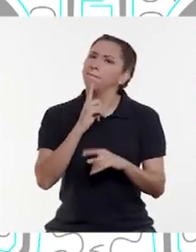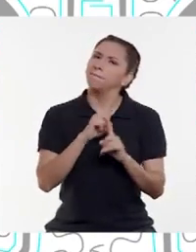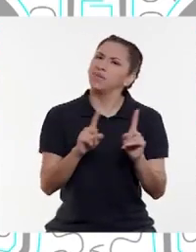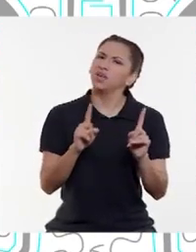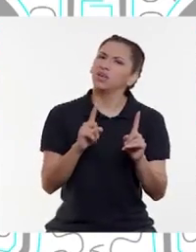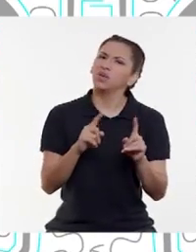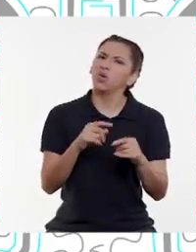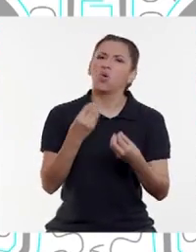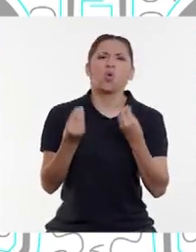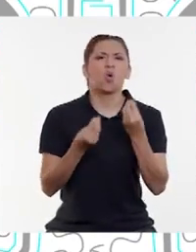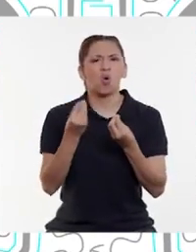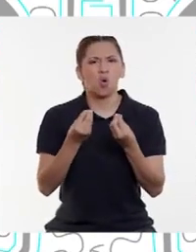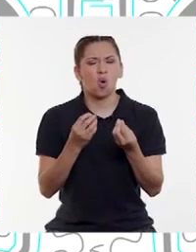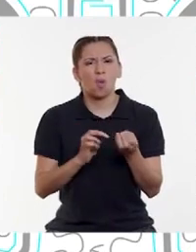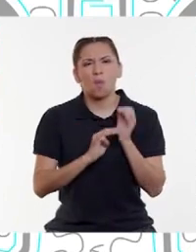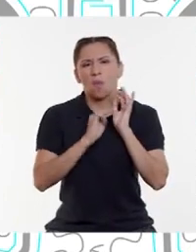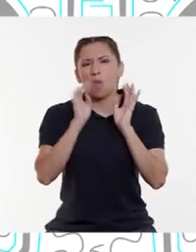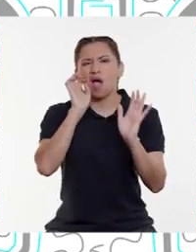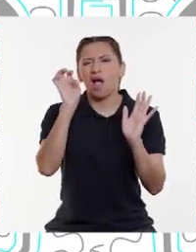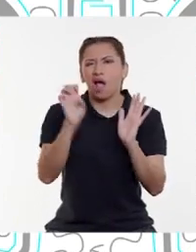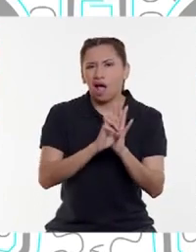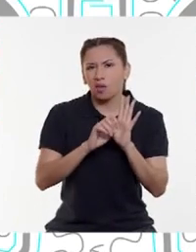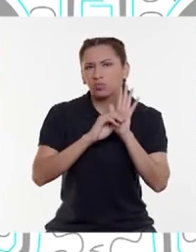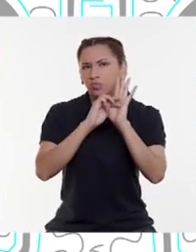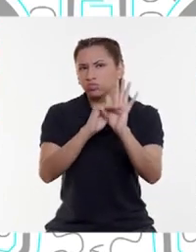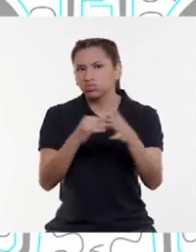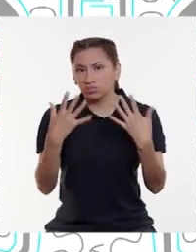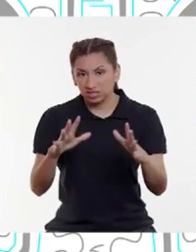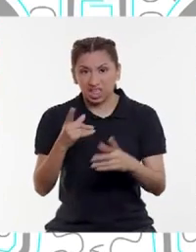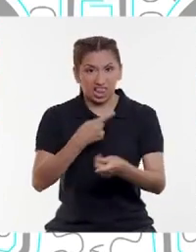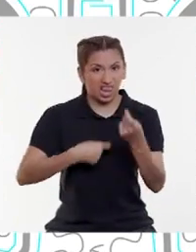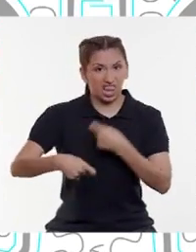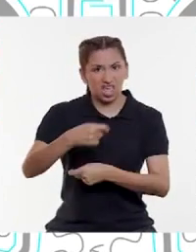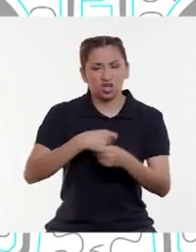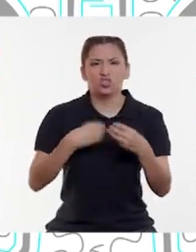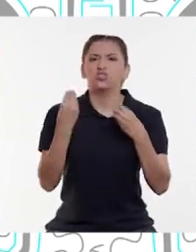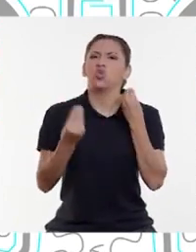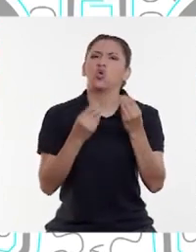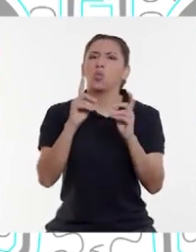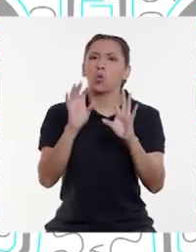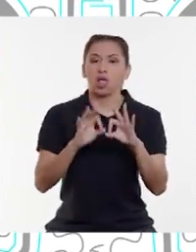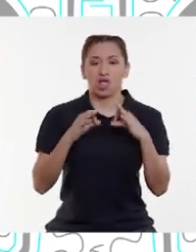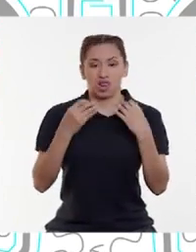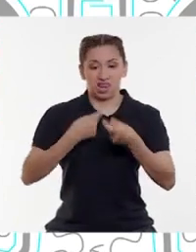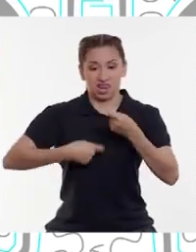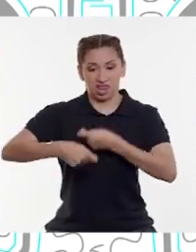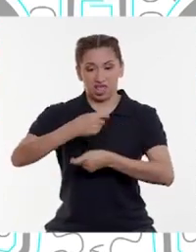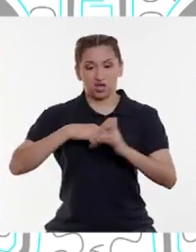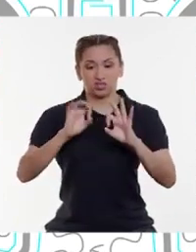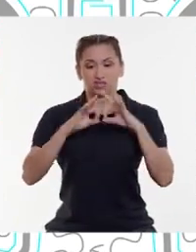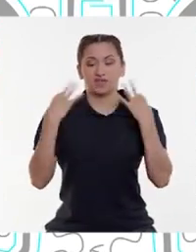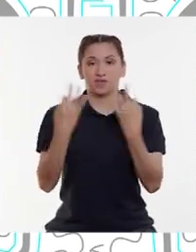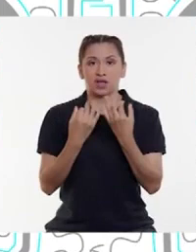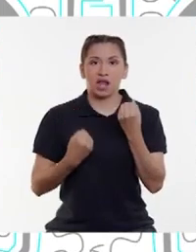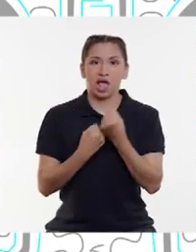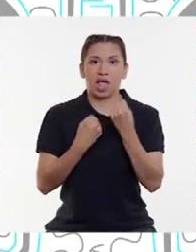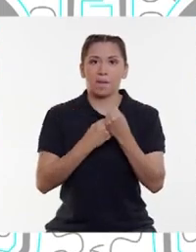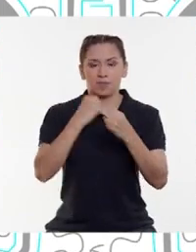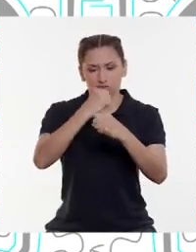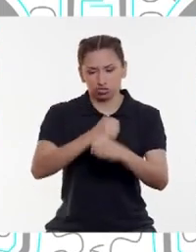un ejemplo de esto aplicado en un negocio. ¿Cómo es un negocio familiar que contribuye a